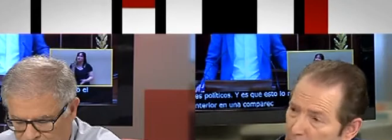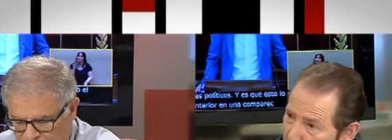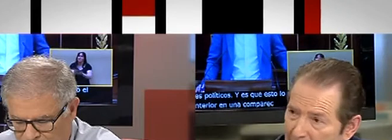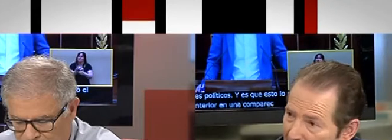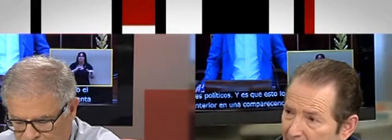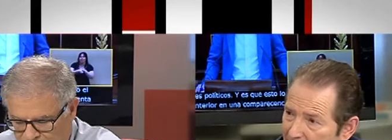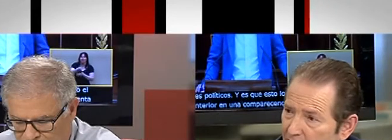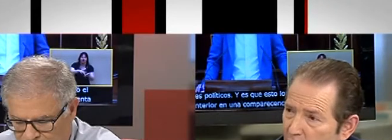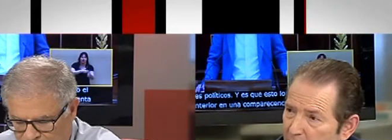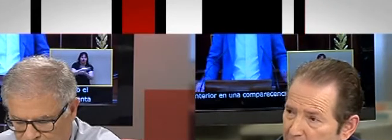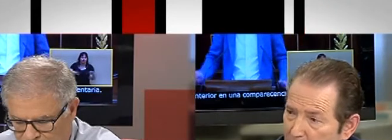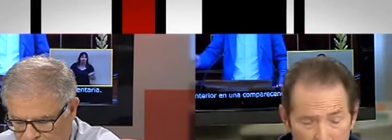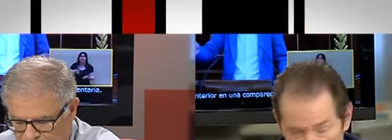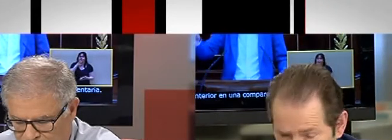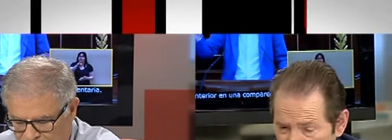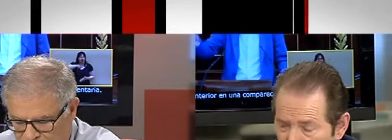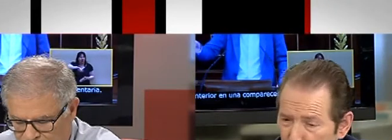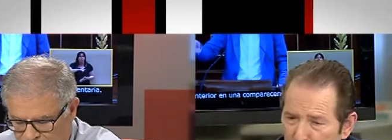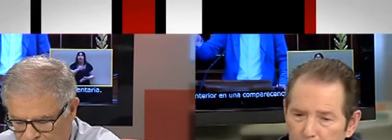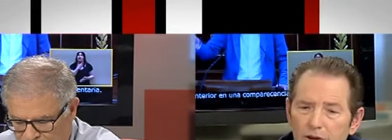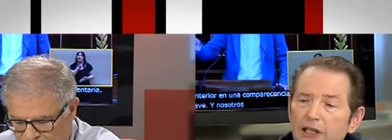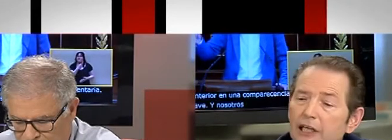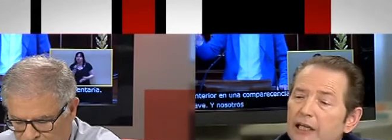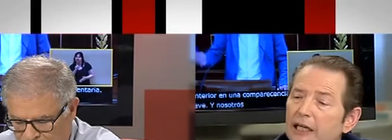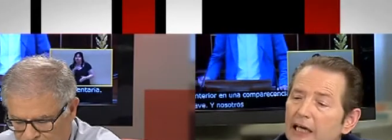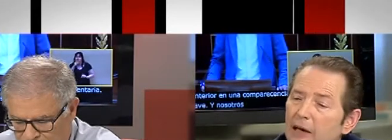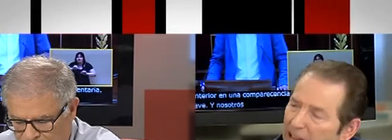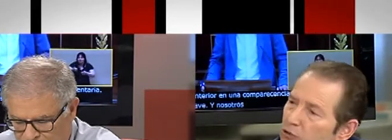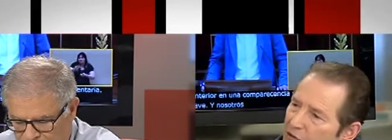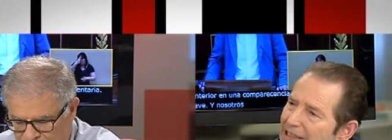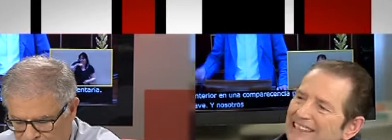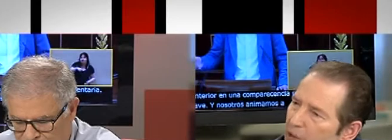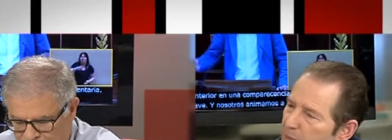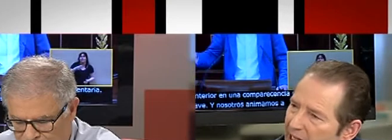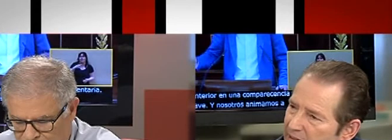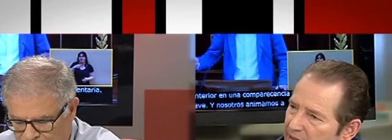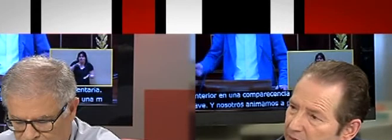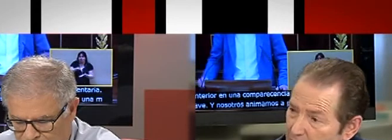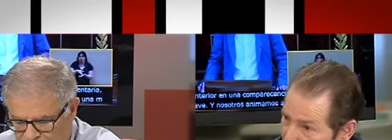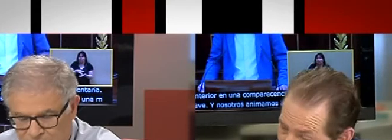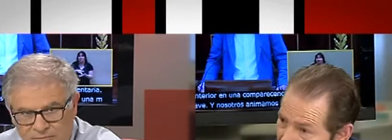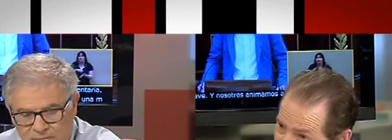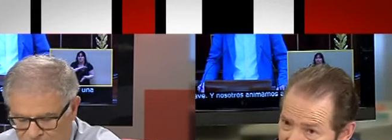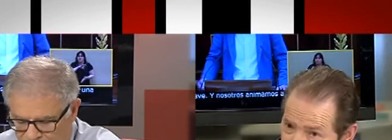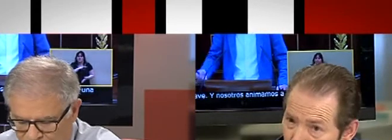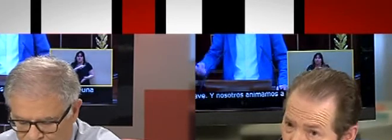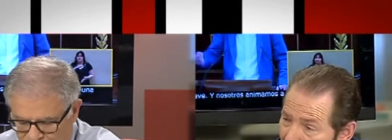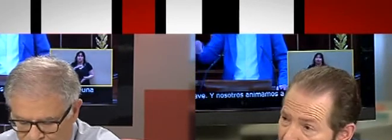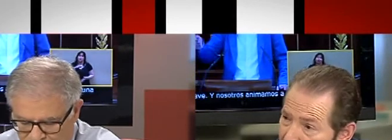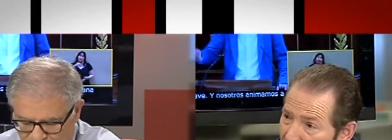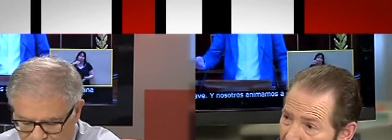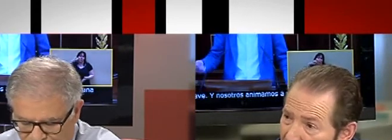cataluña no tardarán en exigir en el país vasco puede ser que algún otro sitio el partido socialista se romperá ha resistido